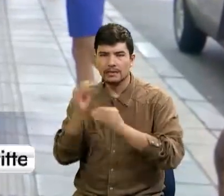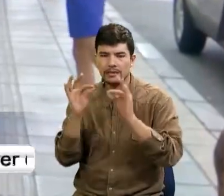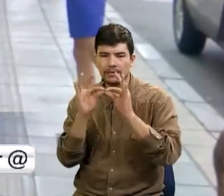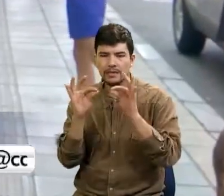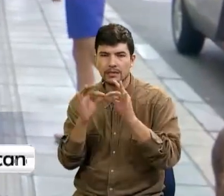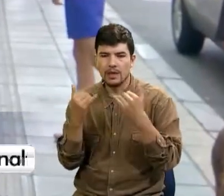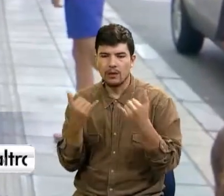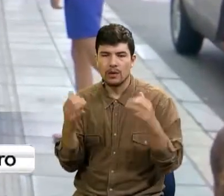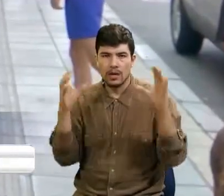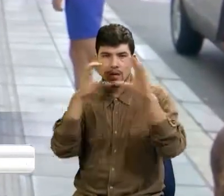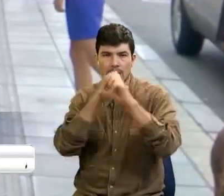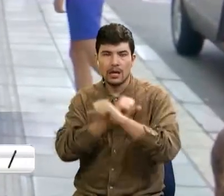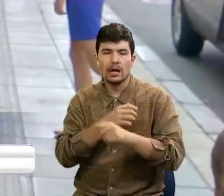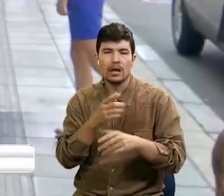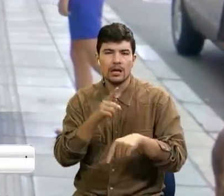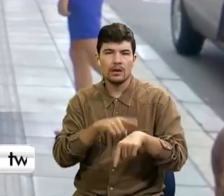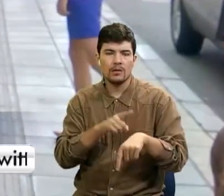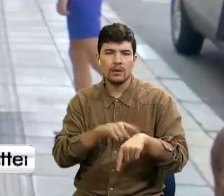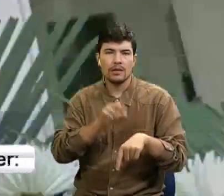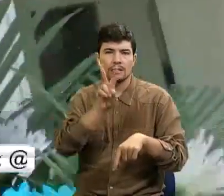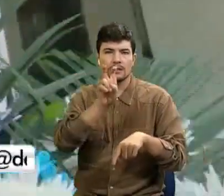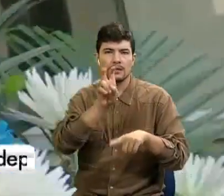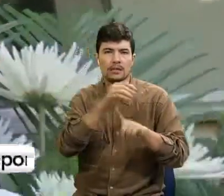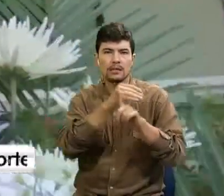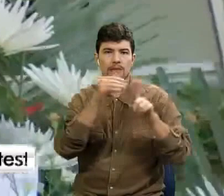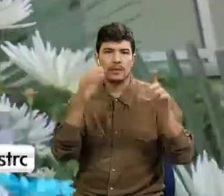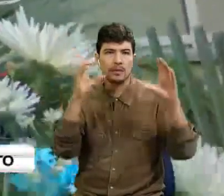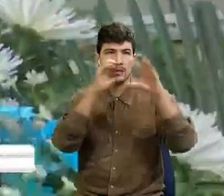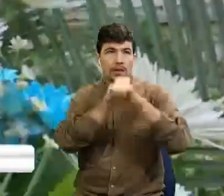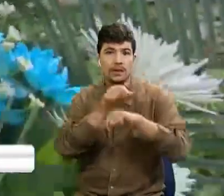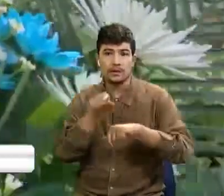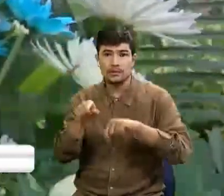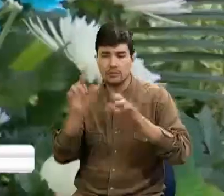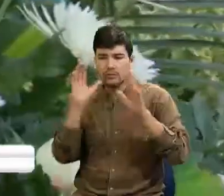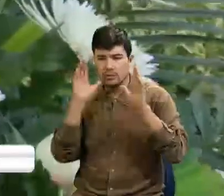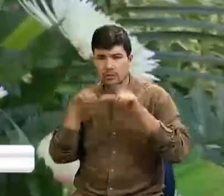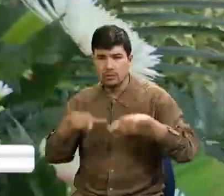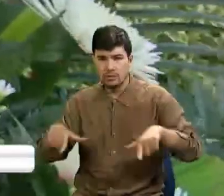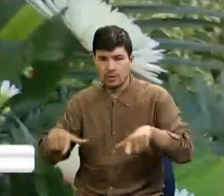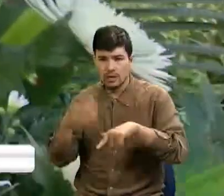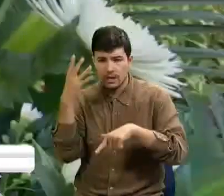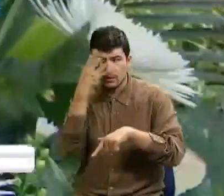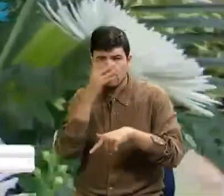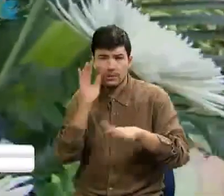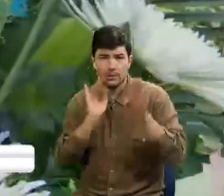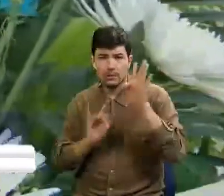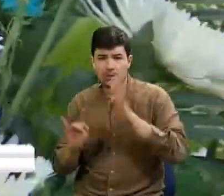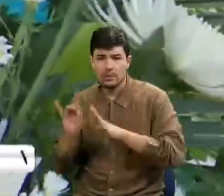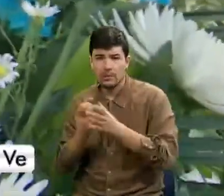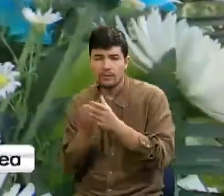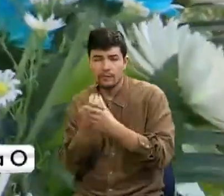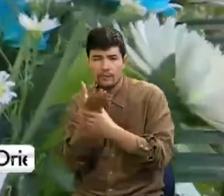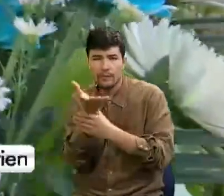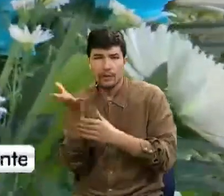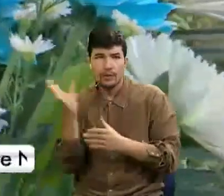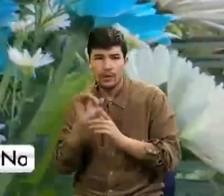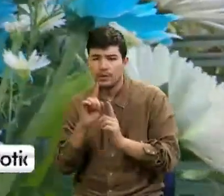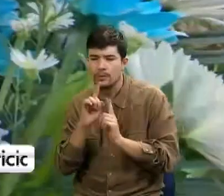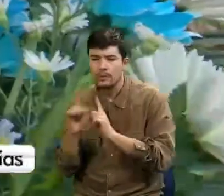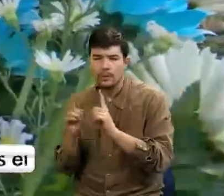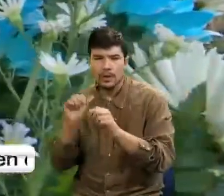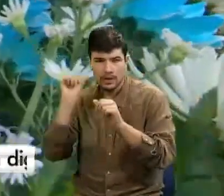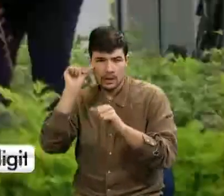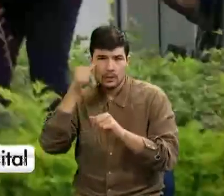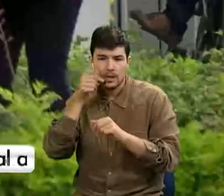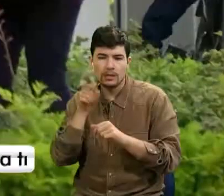niño esta noche a las 7:30 de la noche este altar adornado con flores veladoras y recuerdos del Pequeño acompañará el